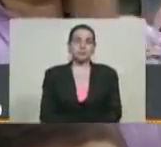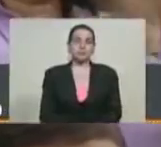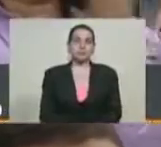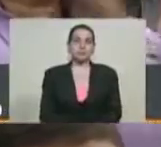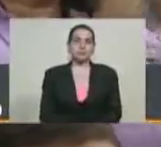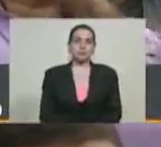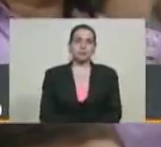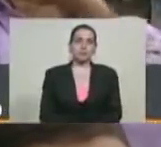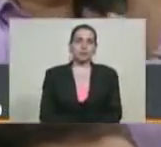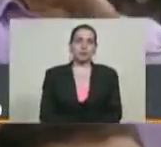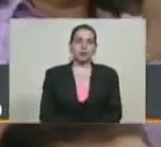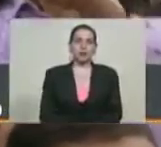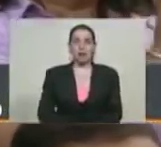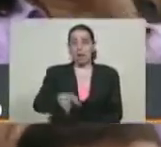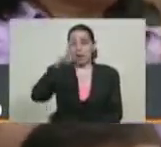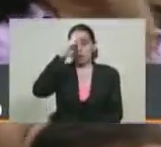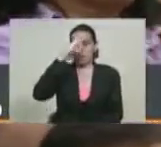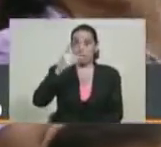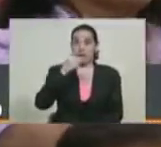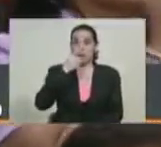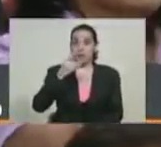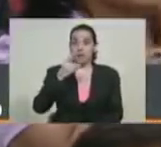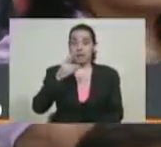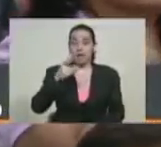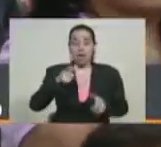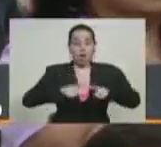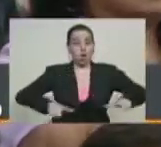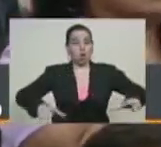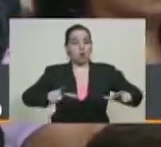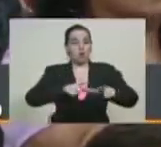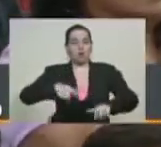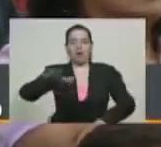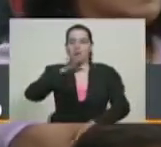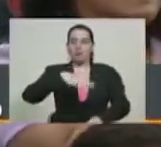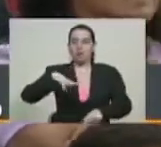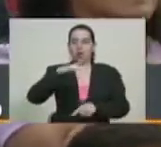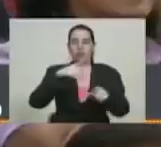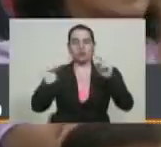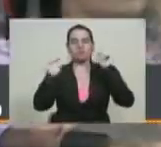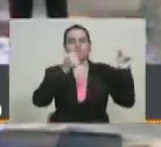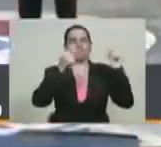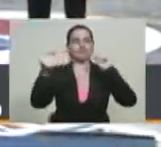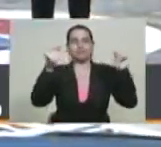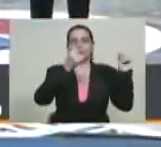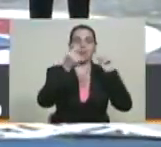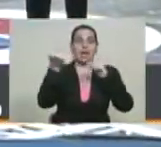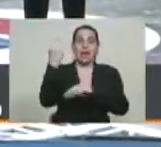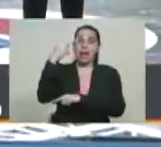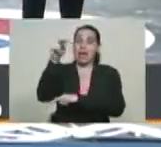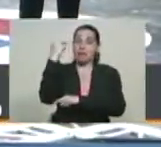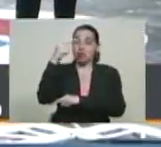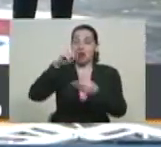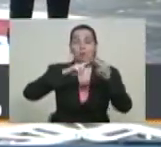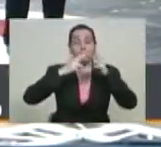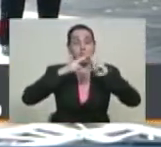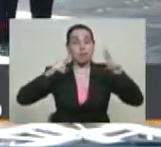para que República Dominicana sea sede de un gran diálogo nacional por la